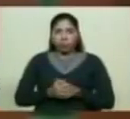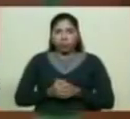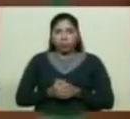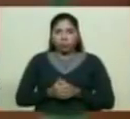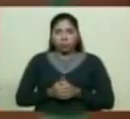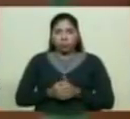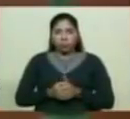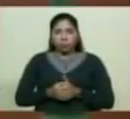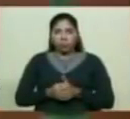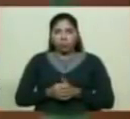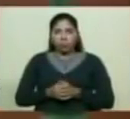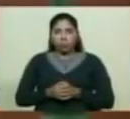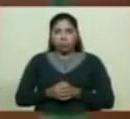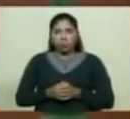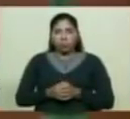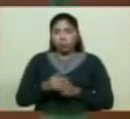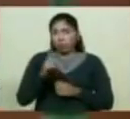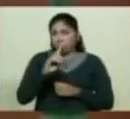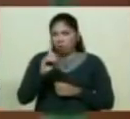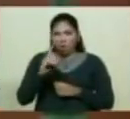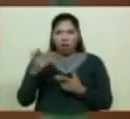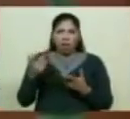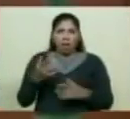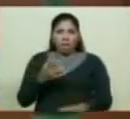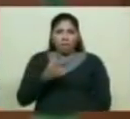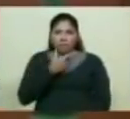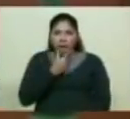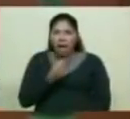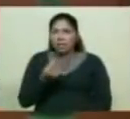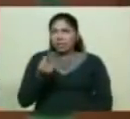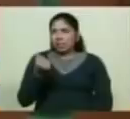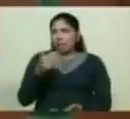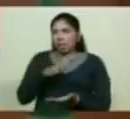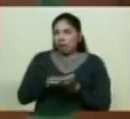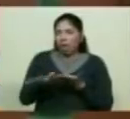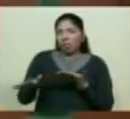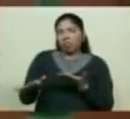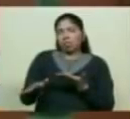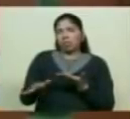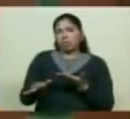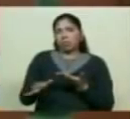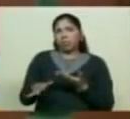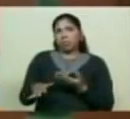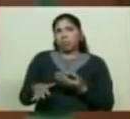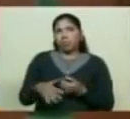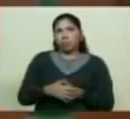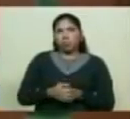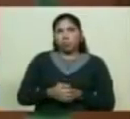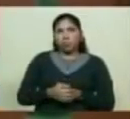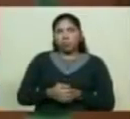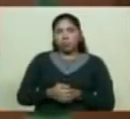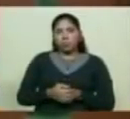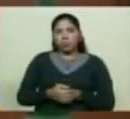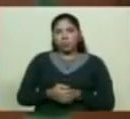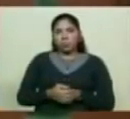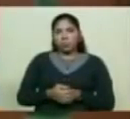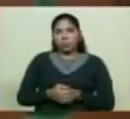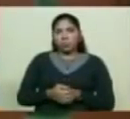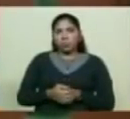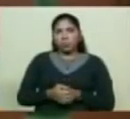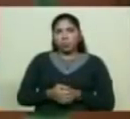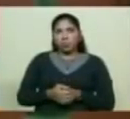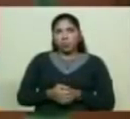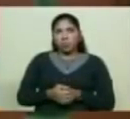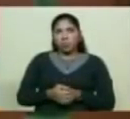no es gratuito el hecho que antes de partir físicamente más no espiritual